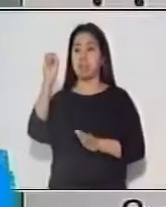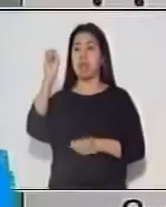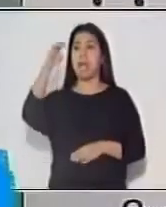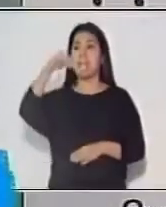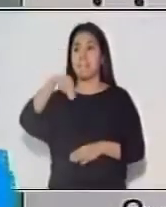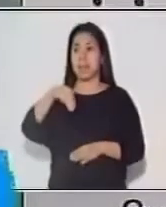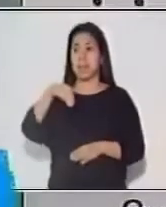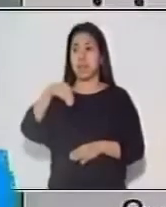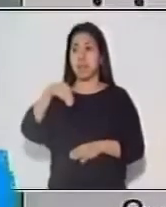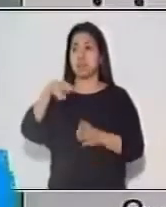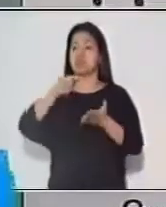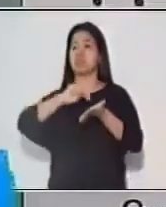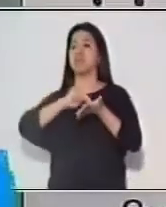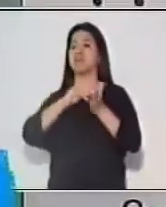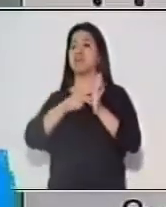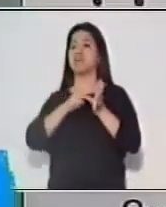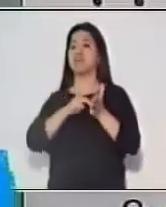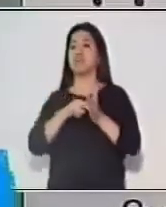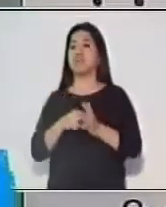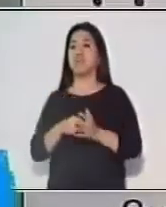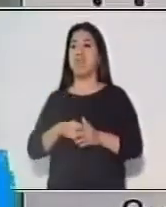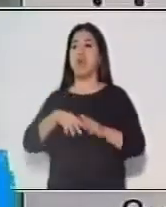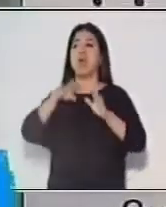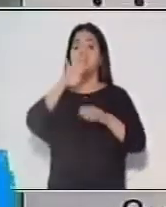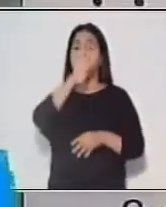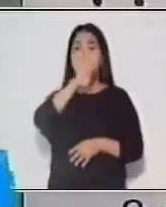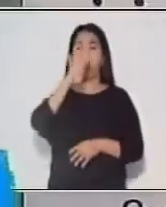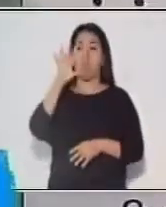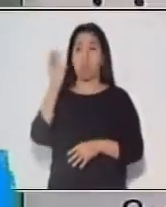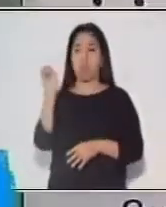que equivale a 40